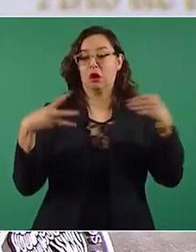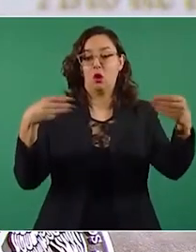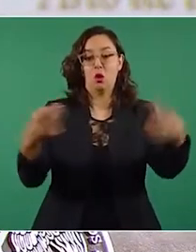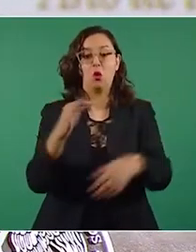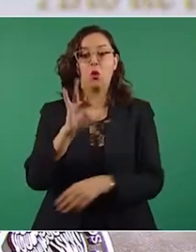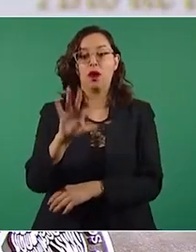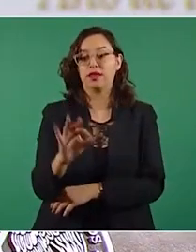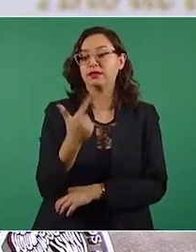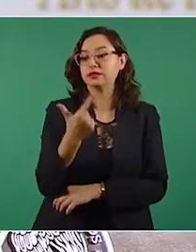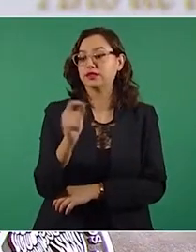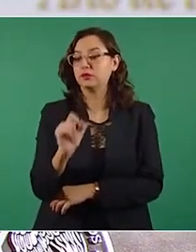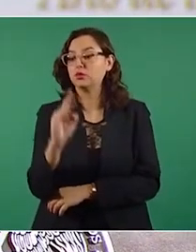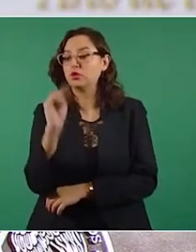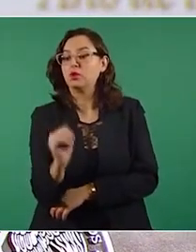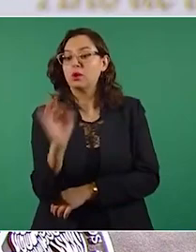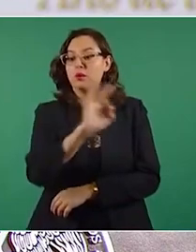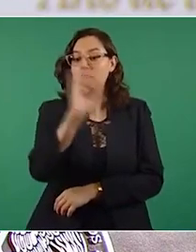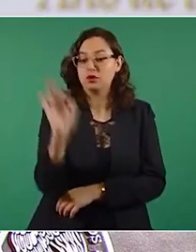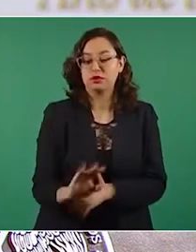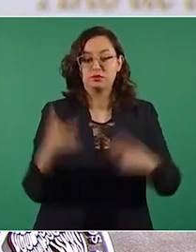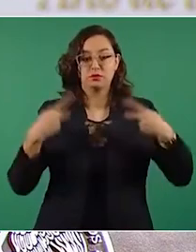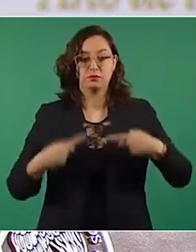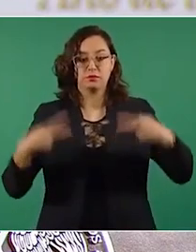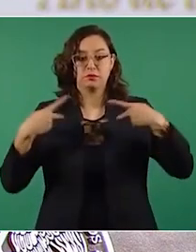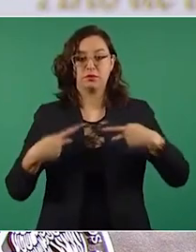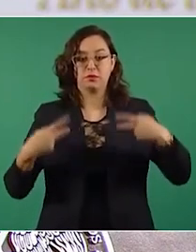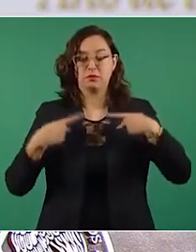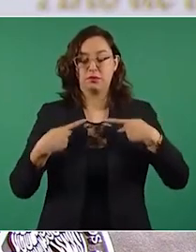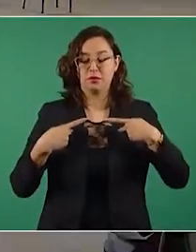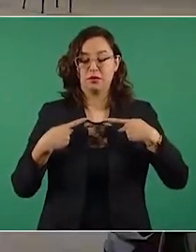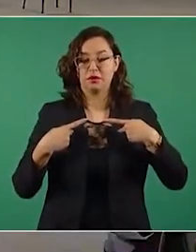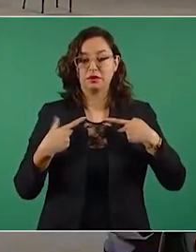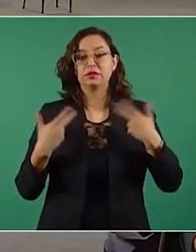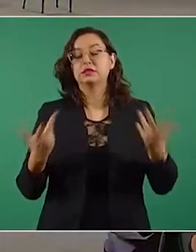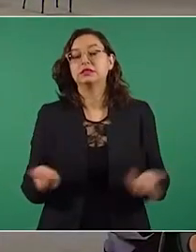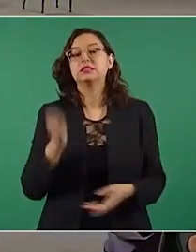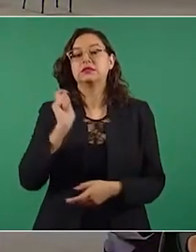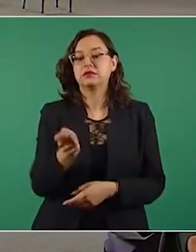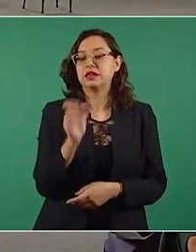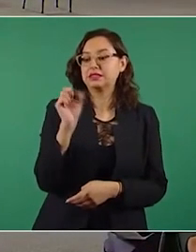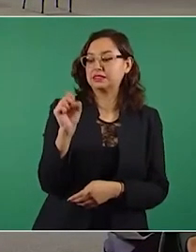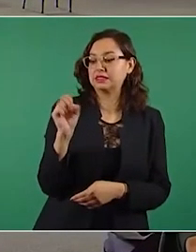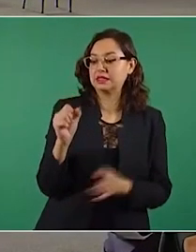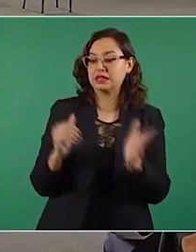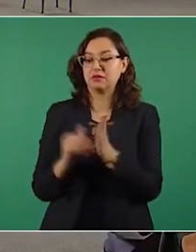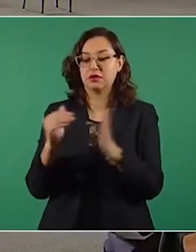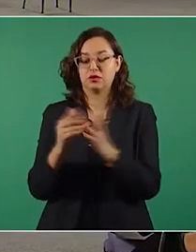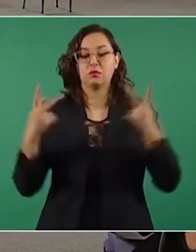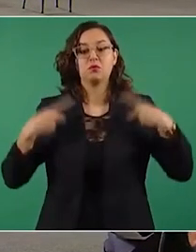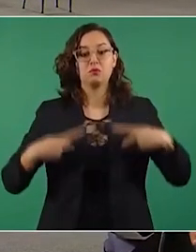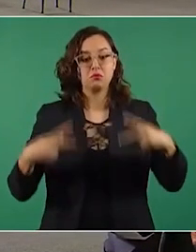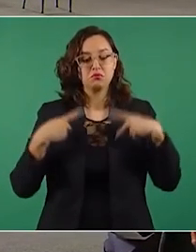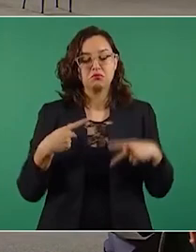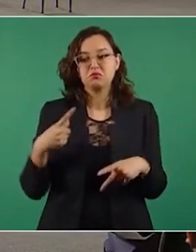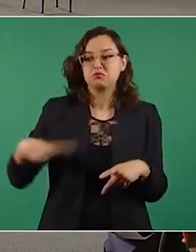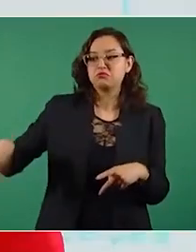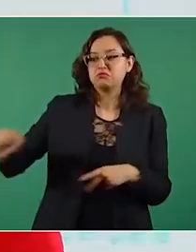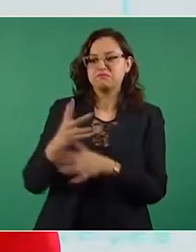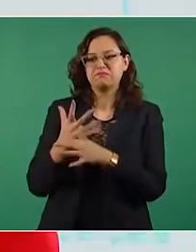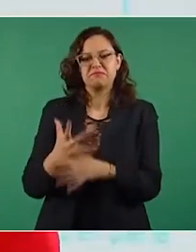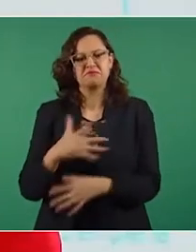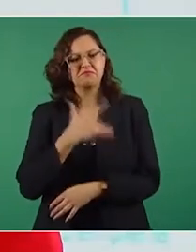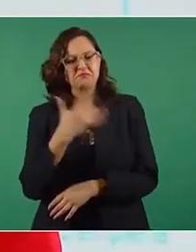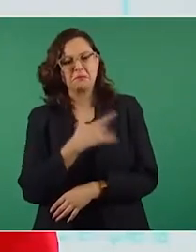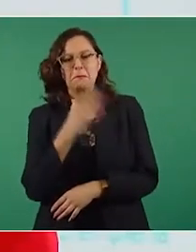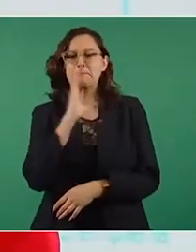47.9% de la población nacional, es decir, 60.7 millones de personas, refirió haber tenido algún